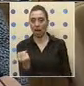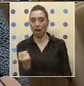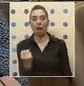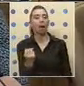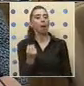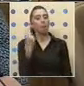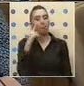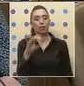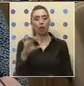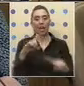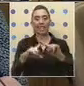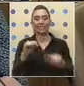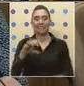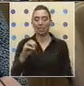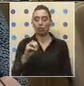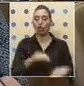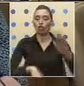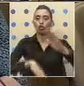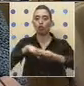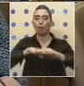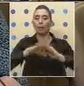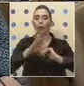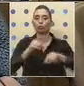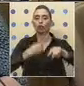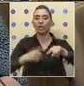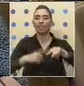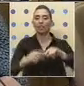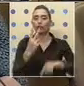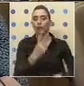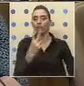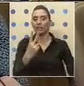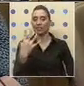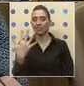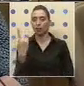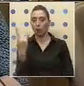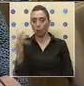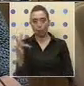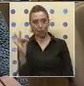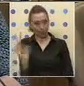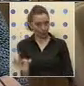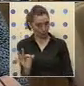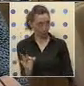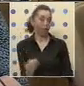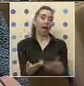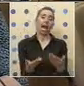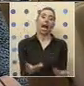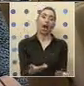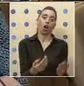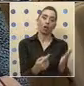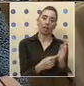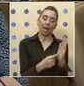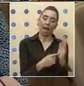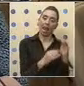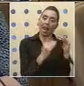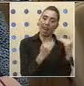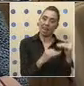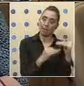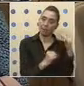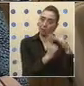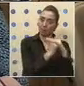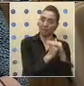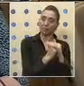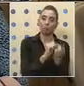exento, ya que estaba bajo el tope de este crédito de 225 UF. Ahora, al cambiar el límite máximo a 100